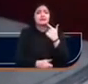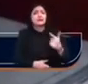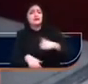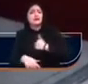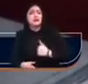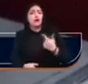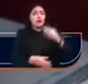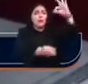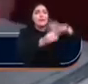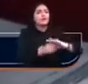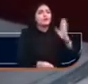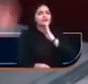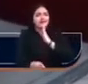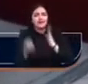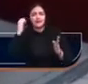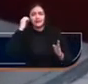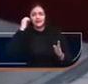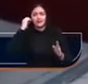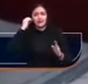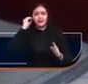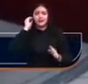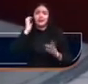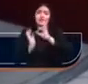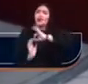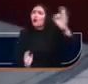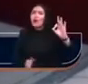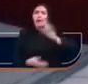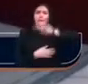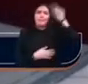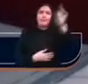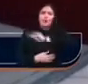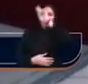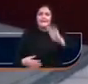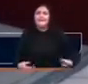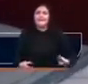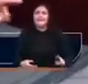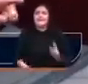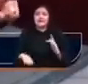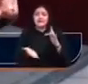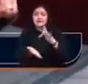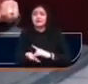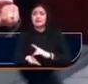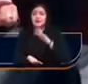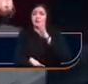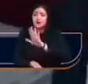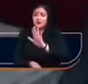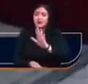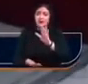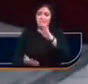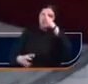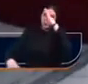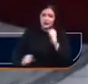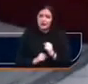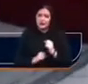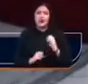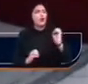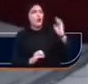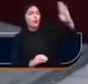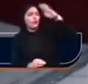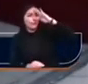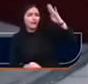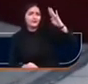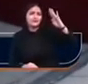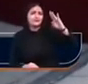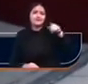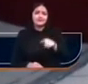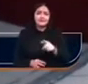ciertos candidatos, pero además que prohibieron que llegara nuestro glorioso ejército o nuestra amada policía